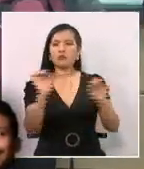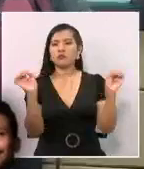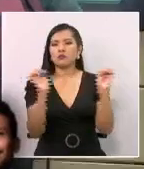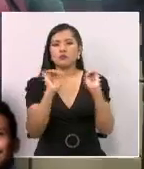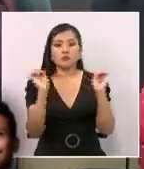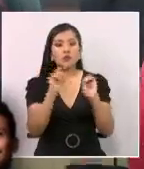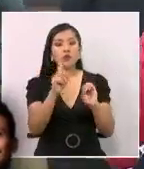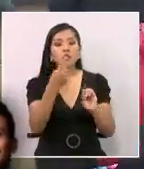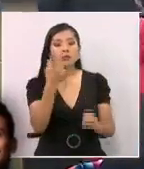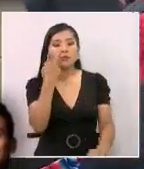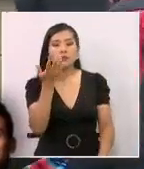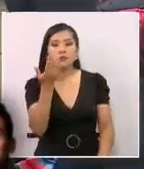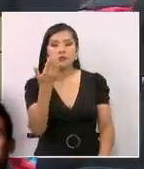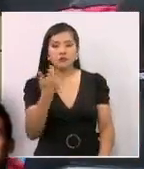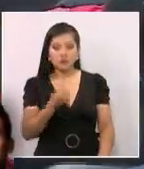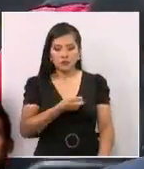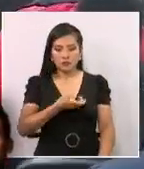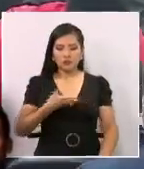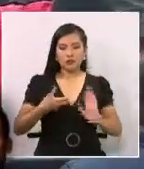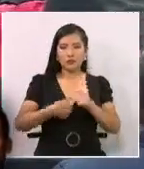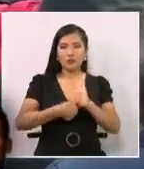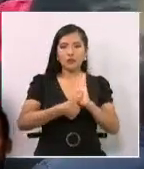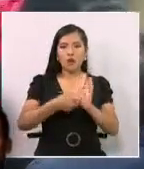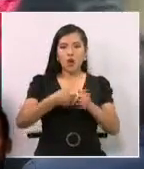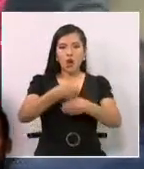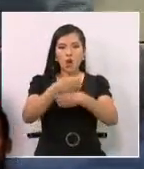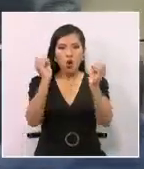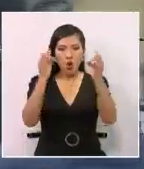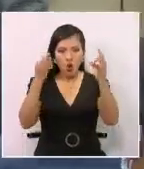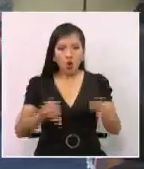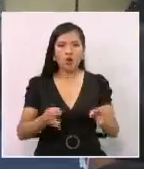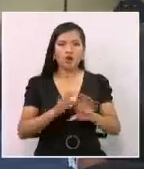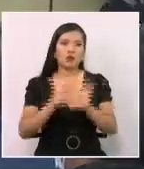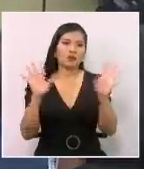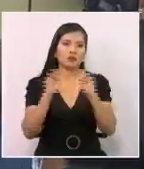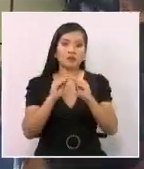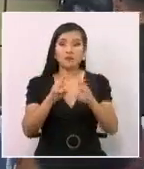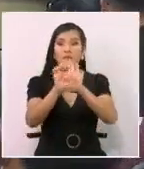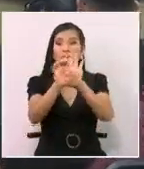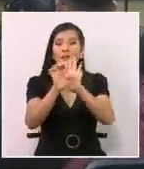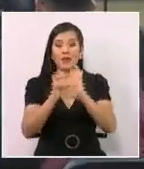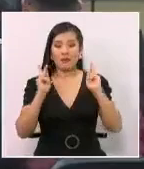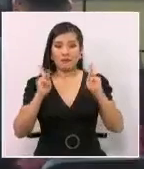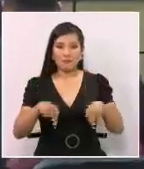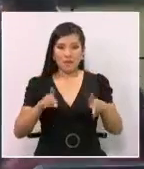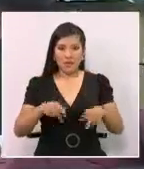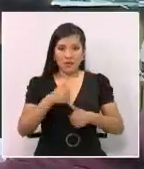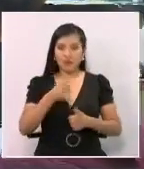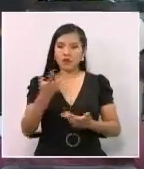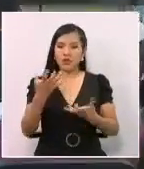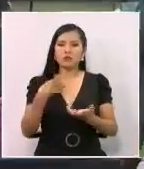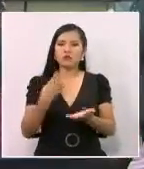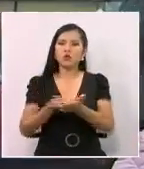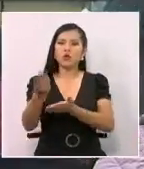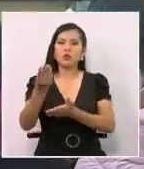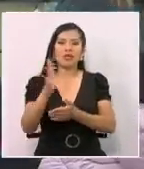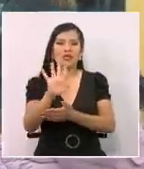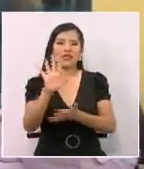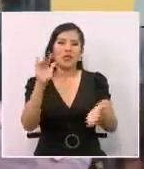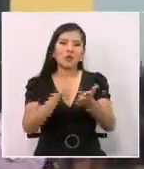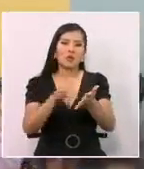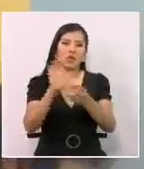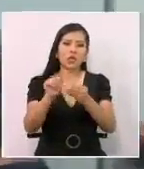que la cédula de identidad original. No obstante, si la persona va a retirar 5.000 dólares o